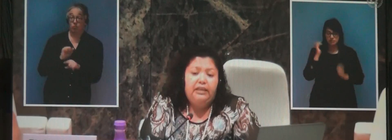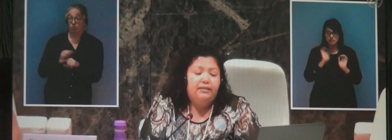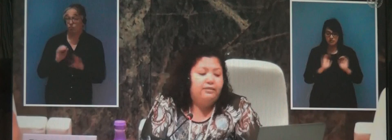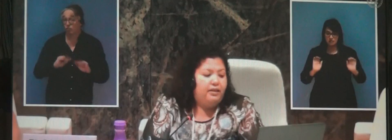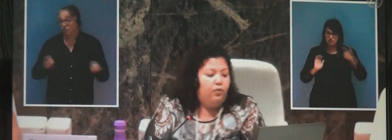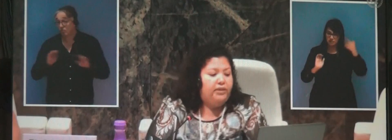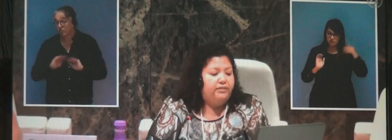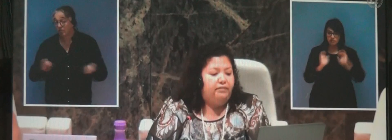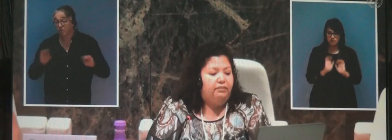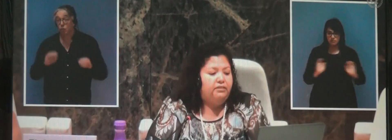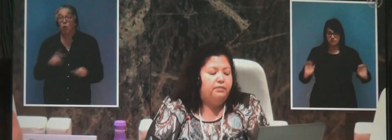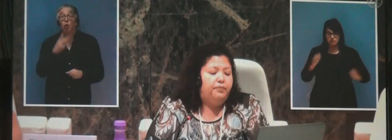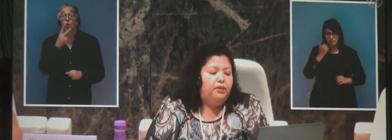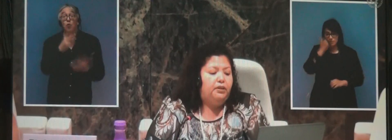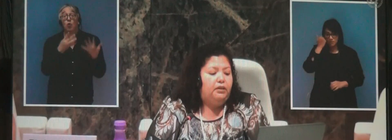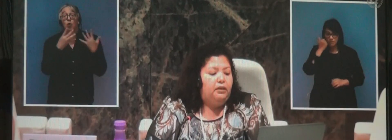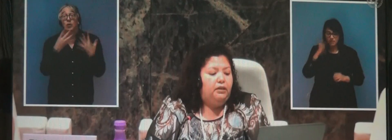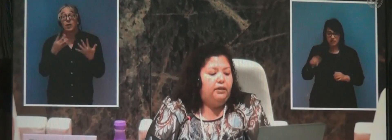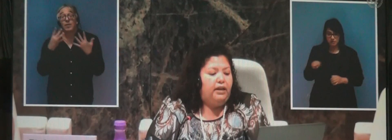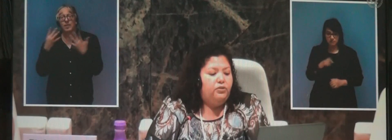y niñas y adolescentes,